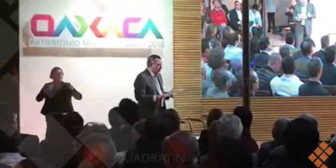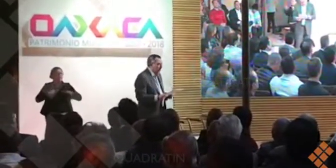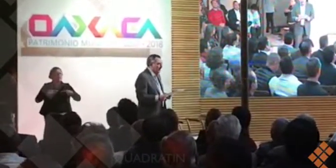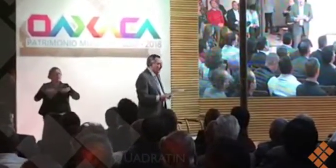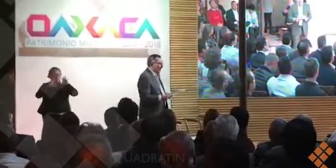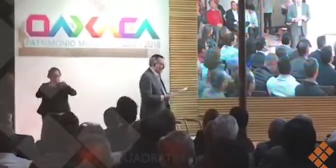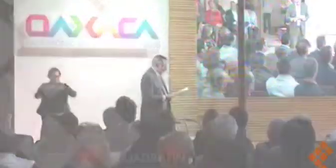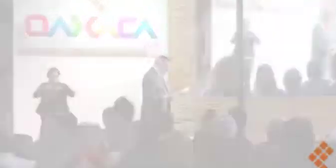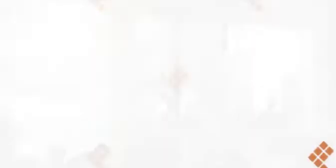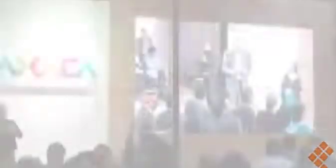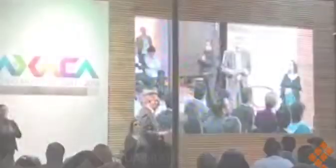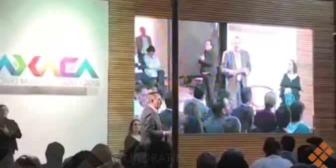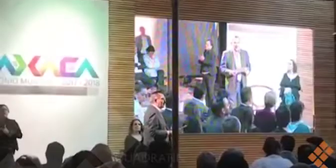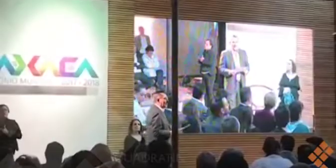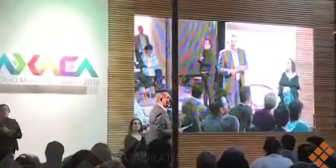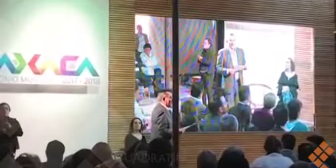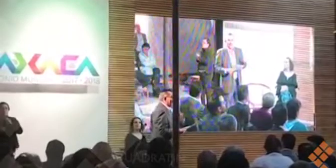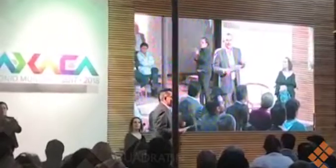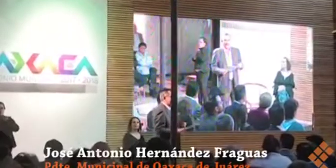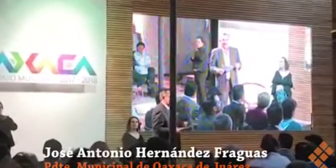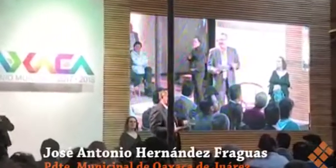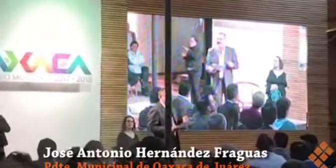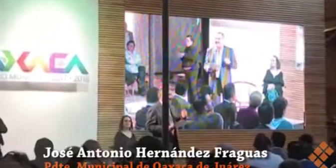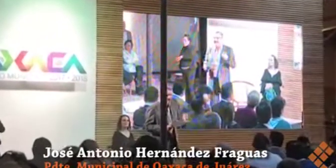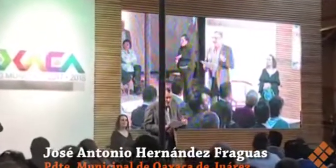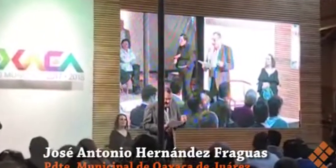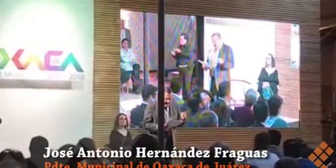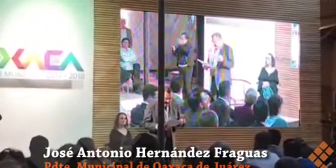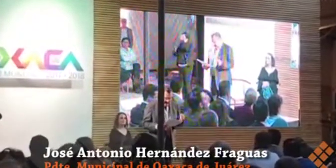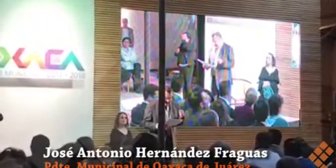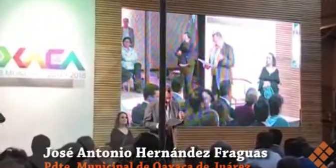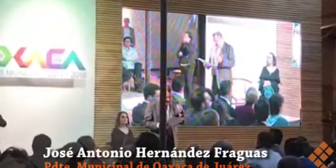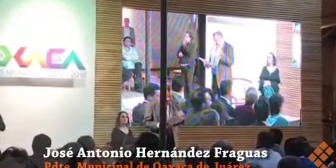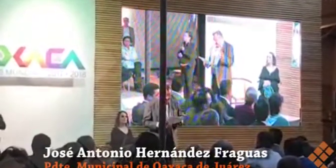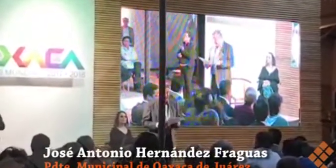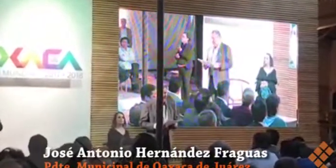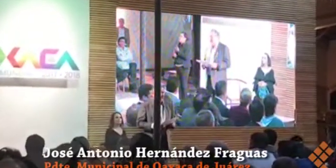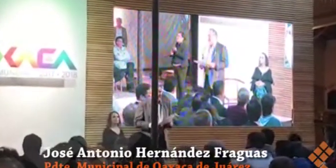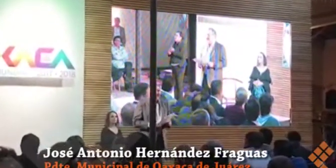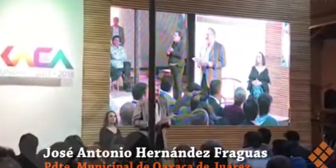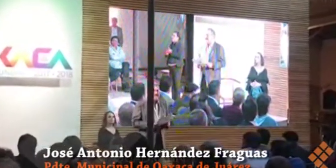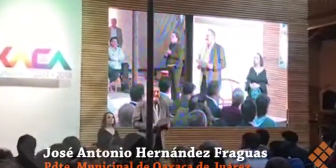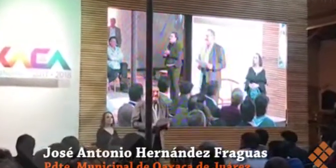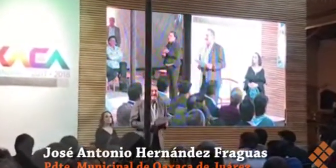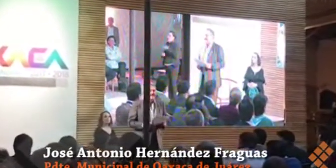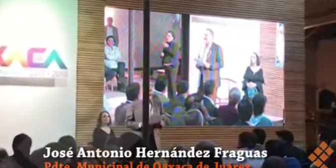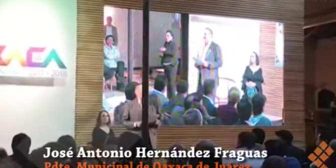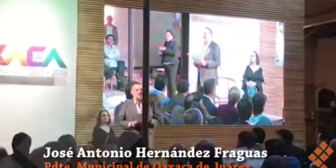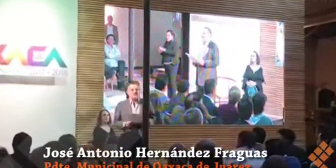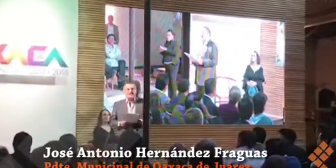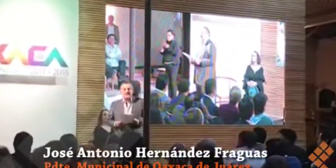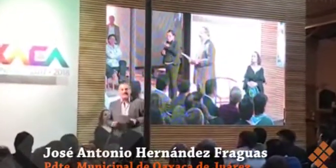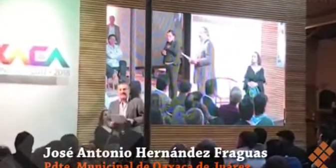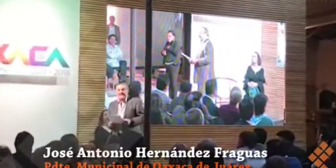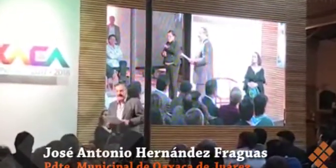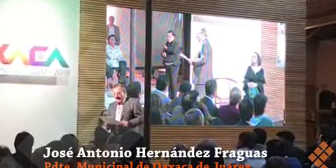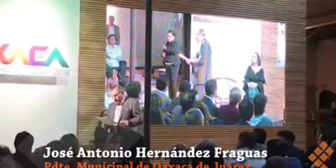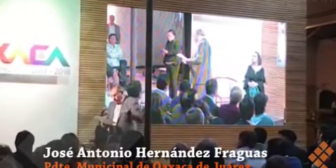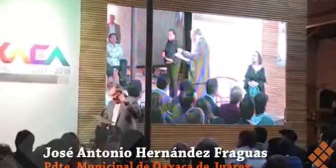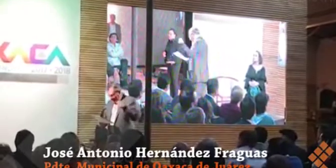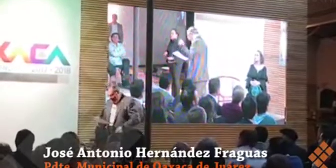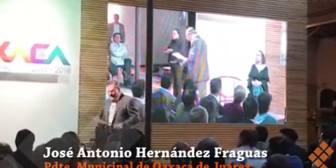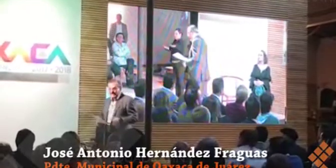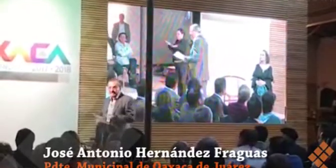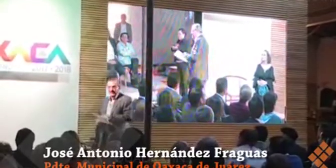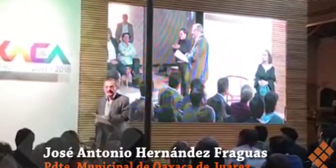con apego a la ley. Pero lo digo de frente y con la cara en alto. En esta administración